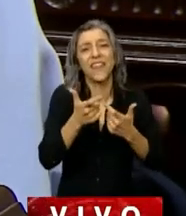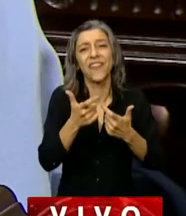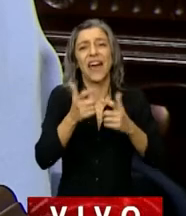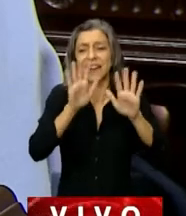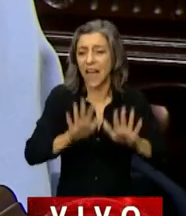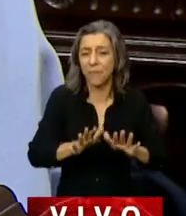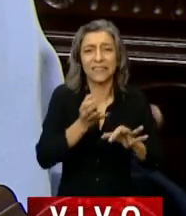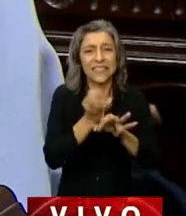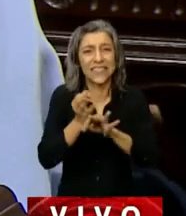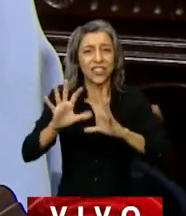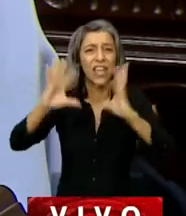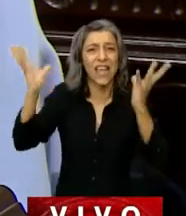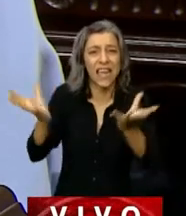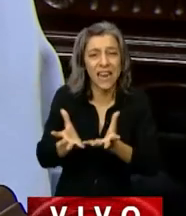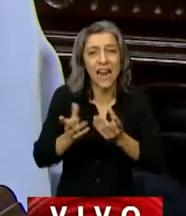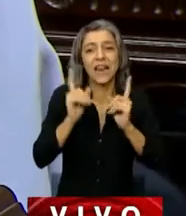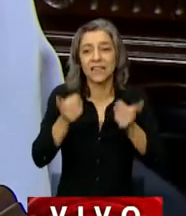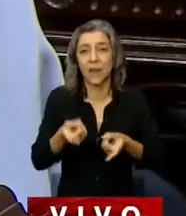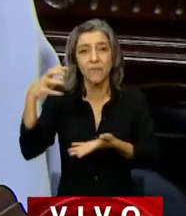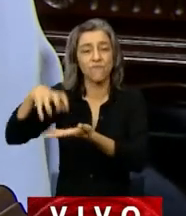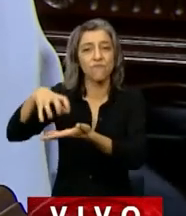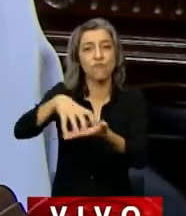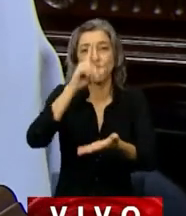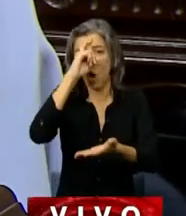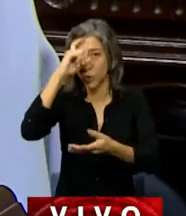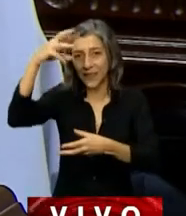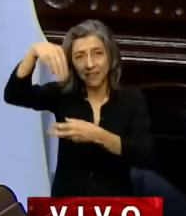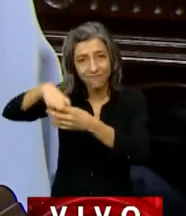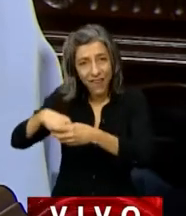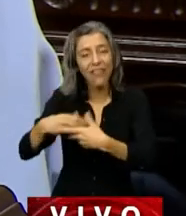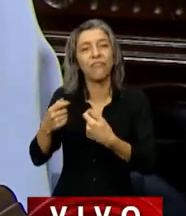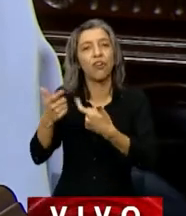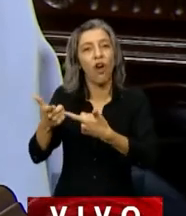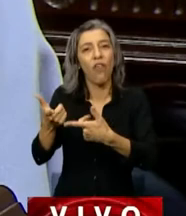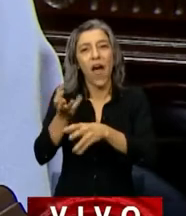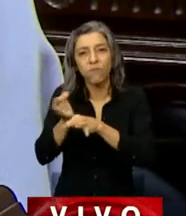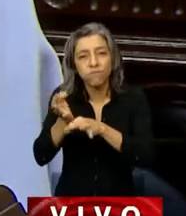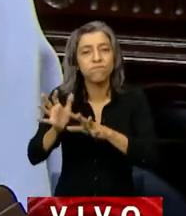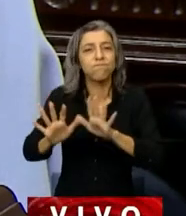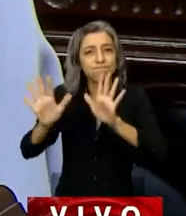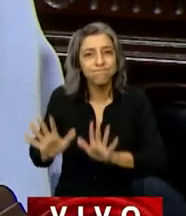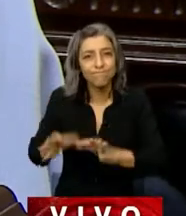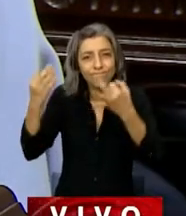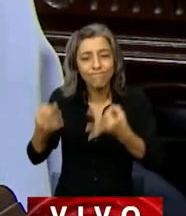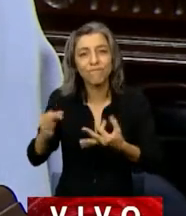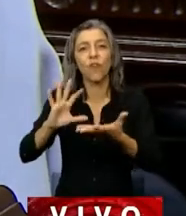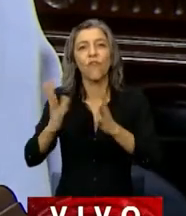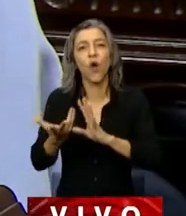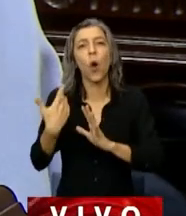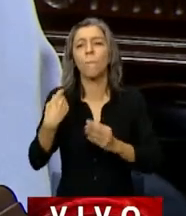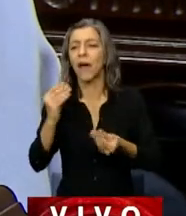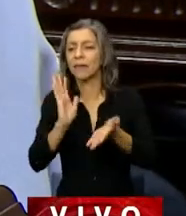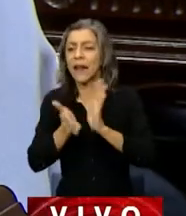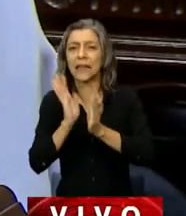en unidades específicas de internación y en equipos hospitalarios. Facilitar la evaluación del tratamiento del